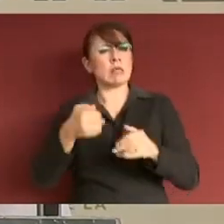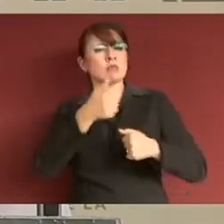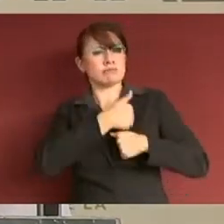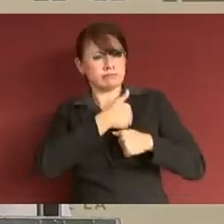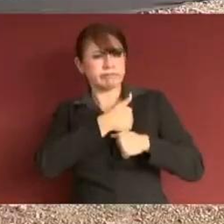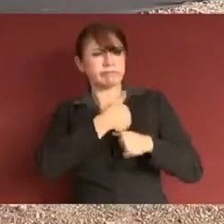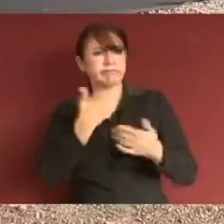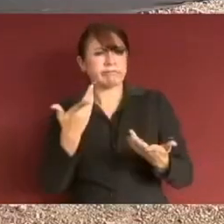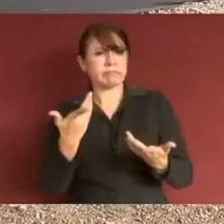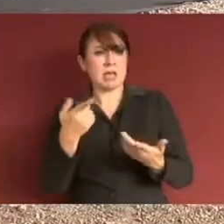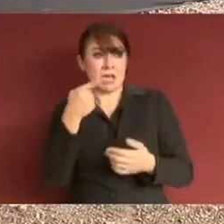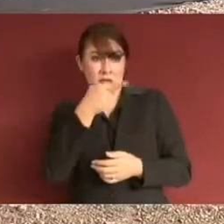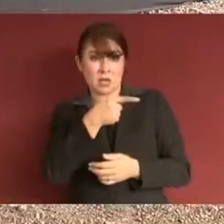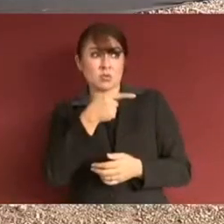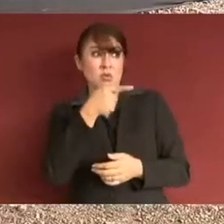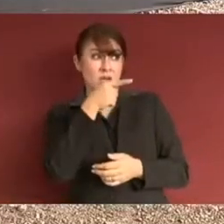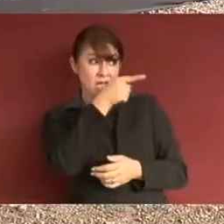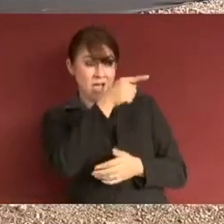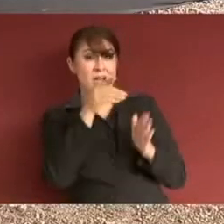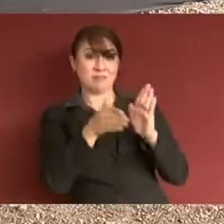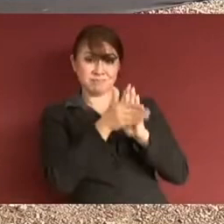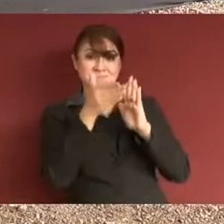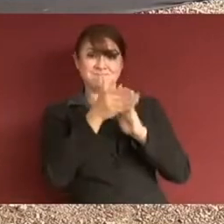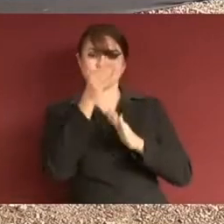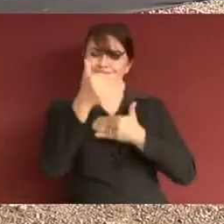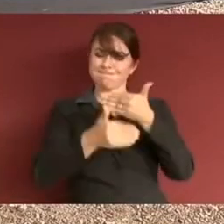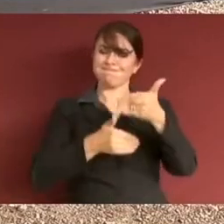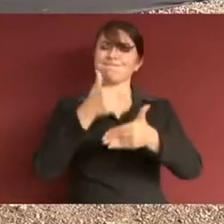obra. Pero luego